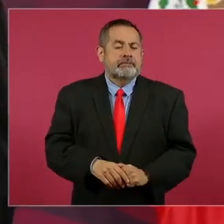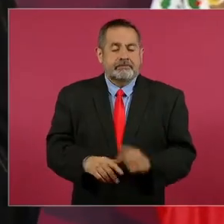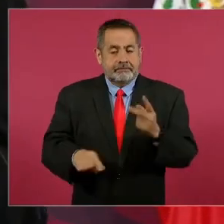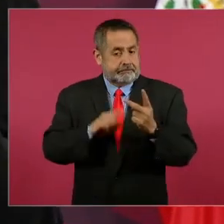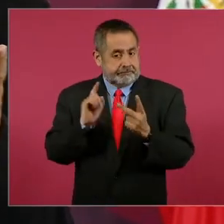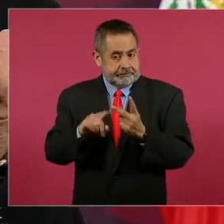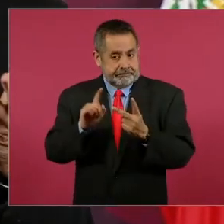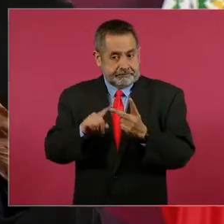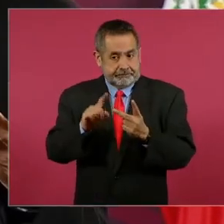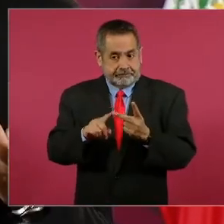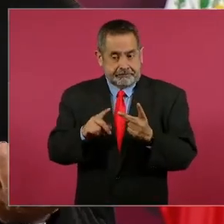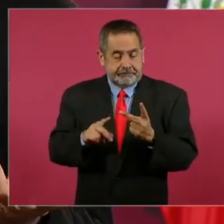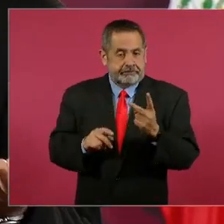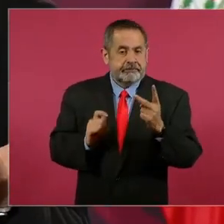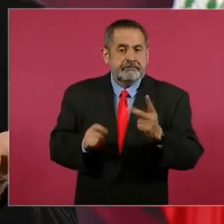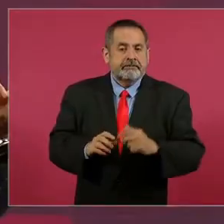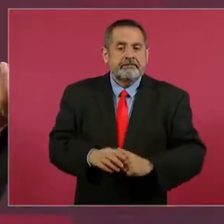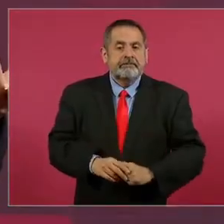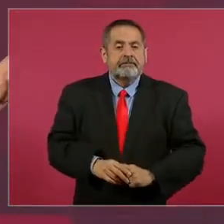Segundo,